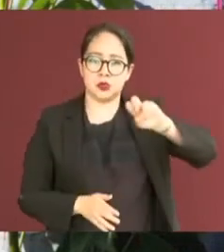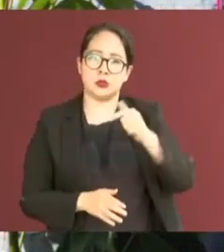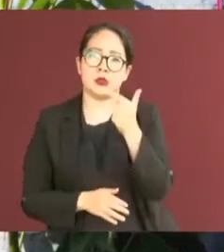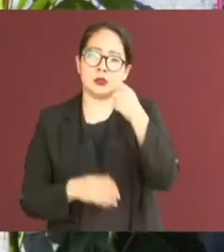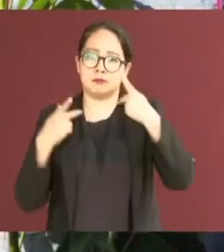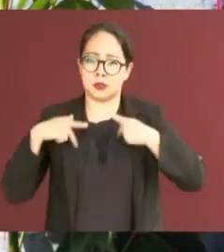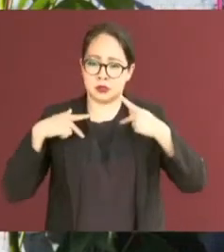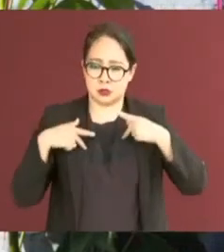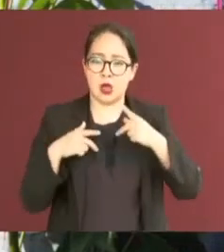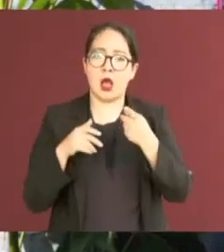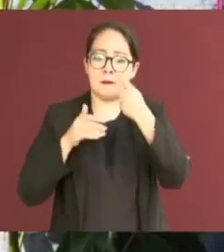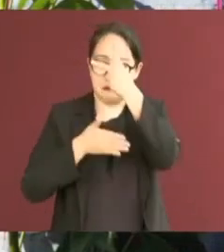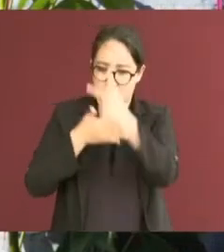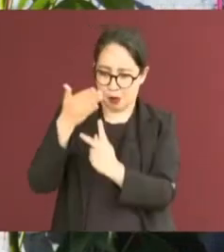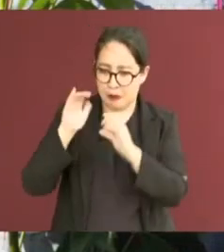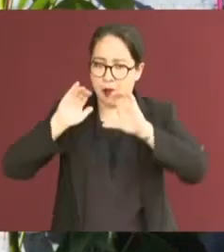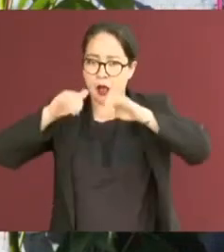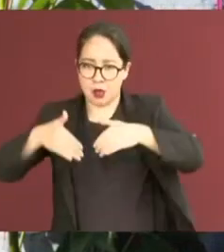apoyadas por el programa